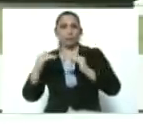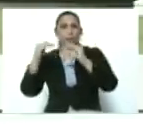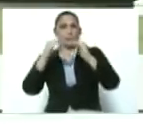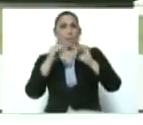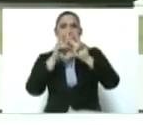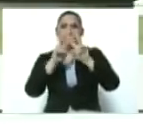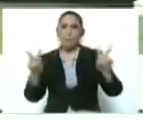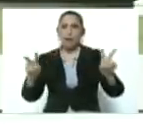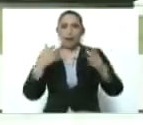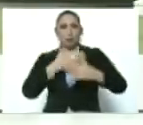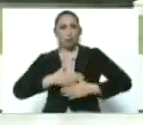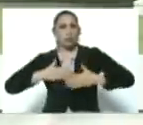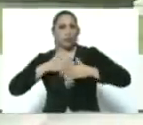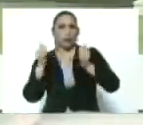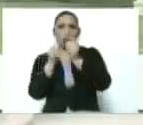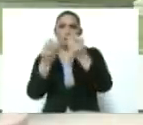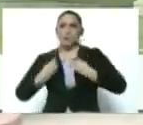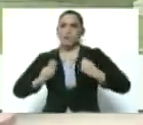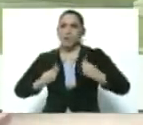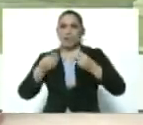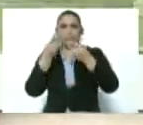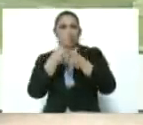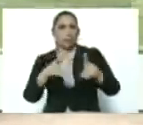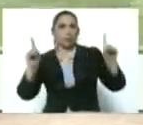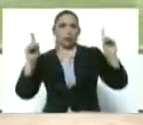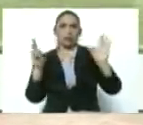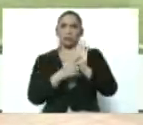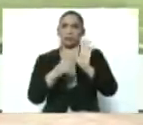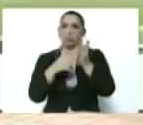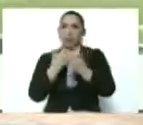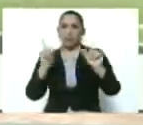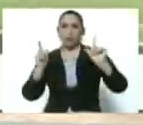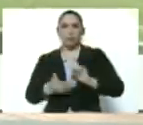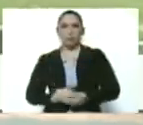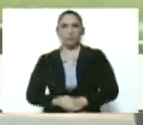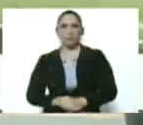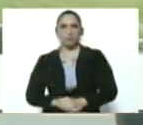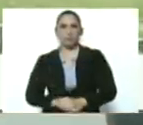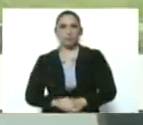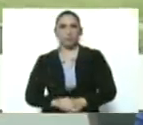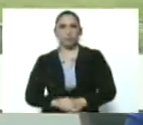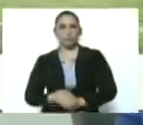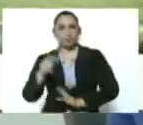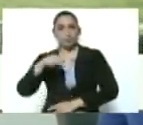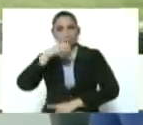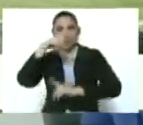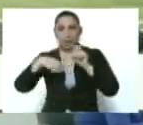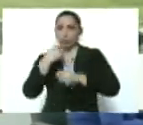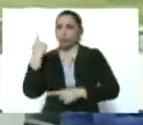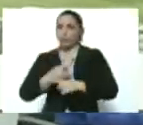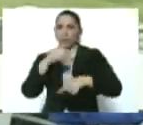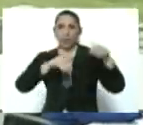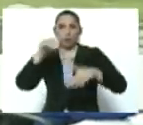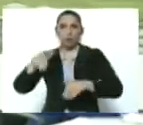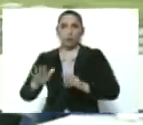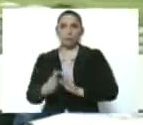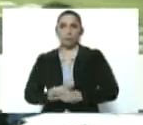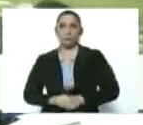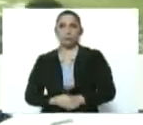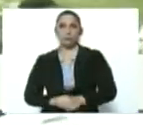con armonía con convivencia con democracia con libertad este año de haber elecciones